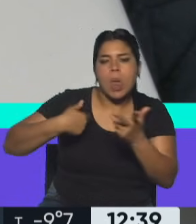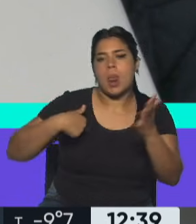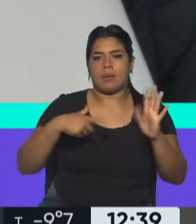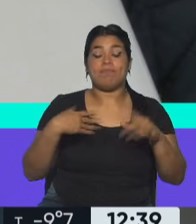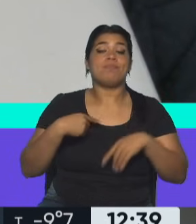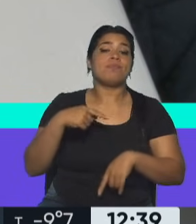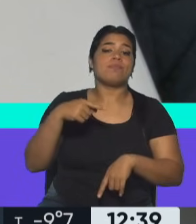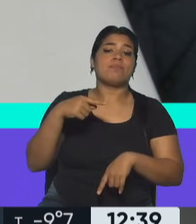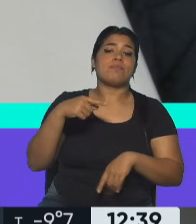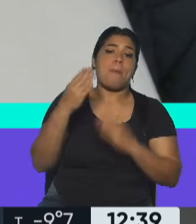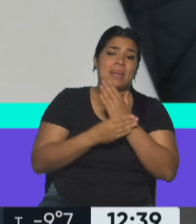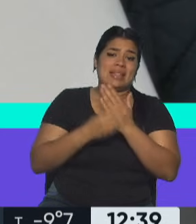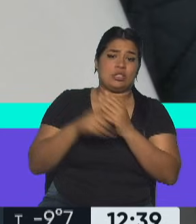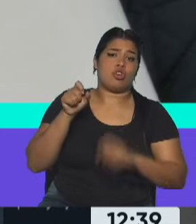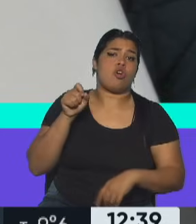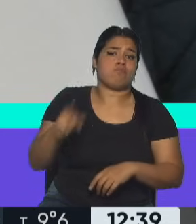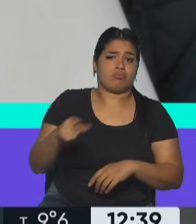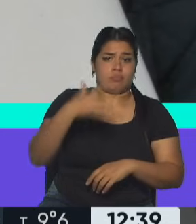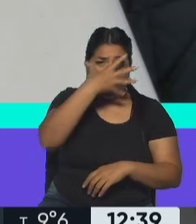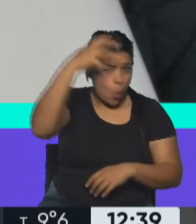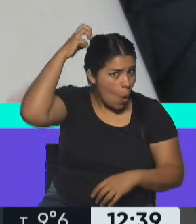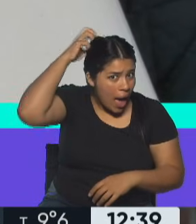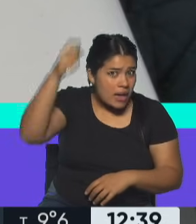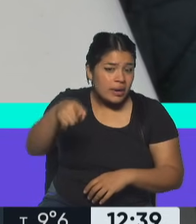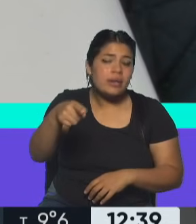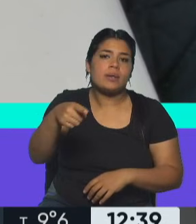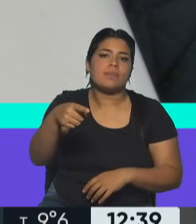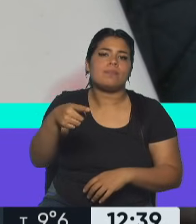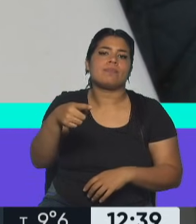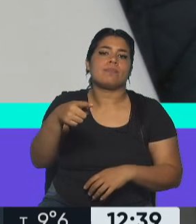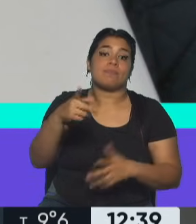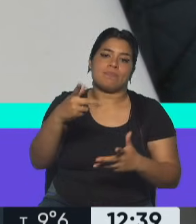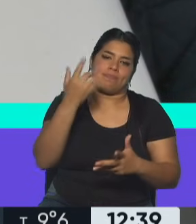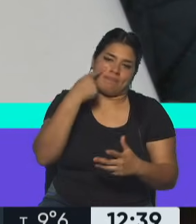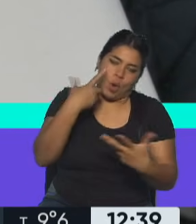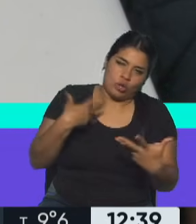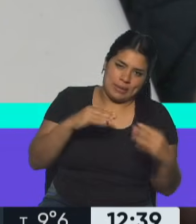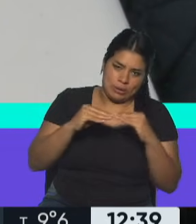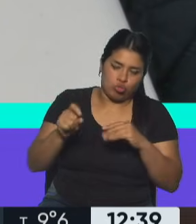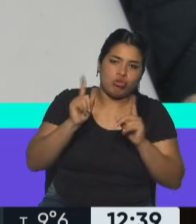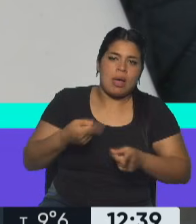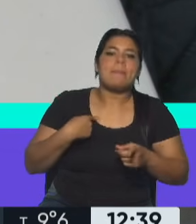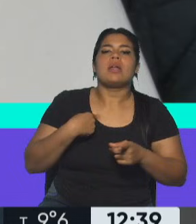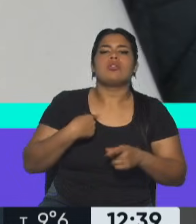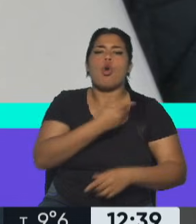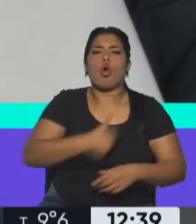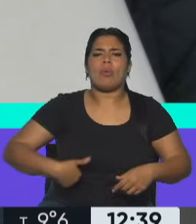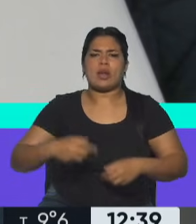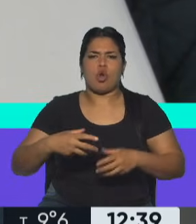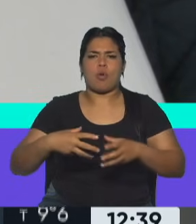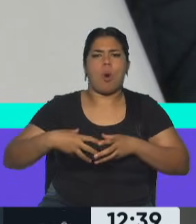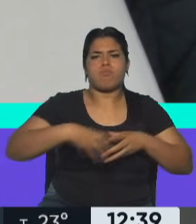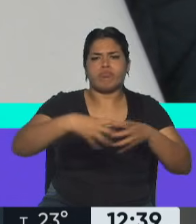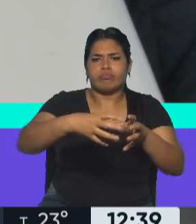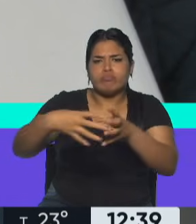de la provincia de Seguridad de la provincia de Buenos Aires, y el gobierno ha enviado tropas, se ha enviado efectivos a estaciones puntuales del conurbano, bonaerense y